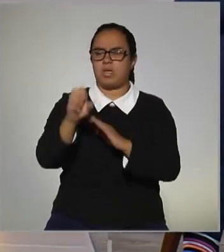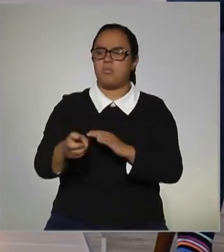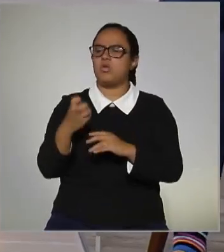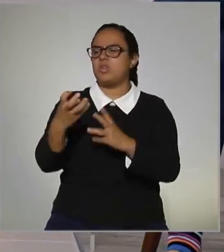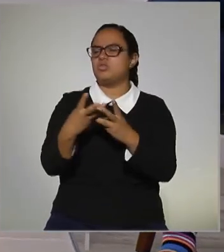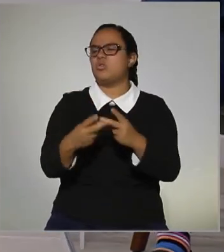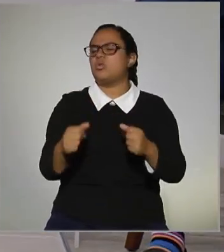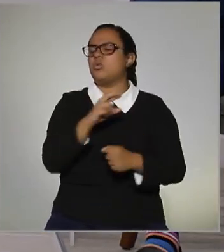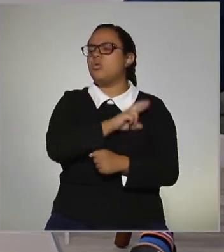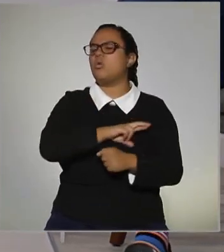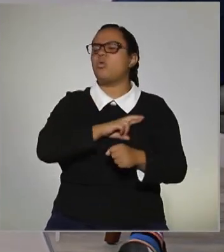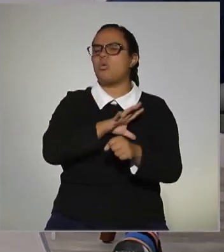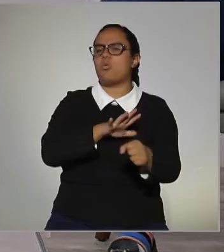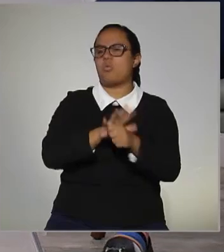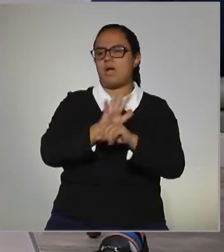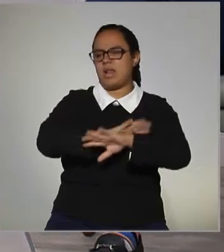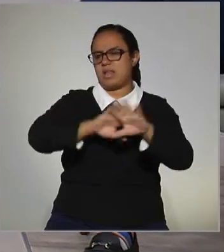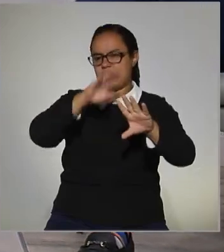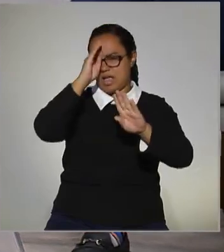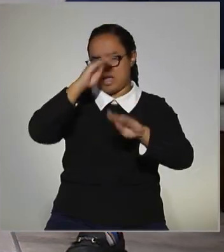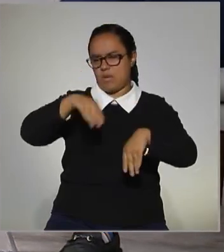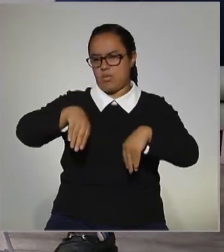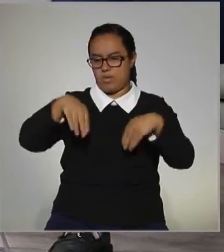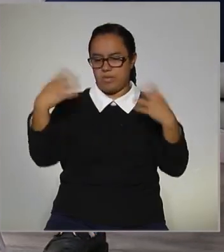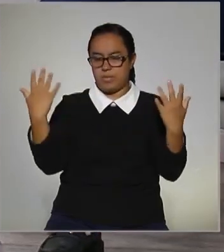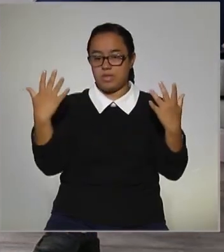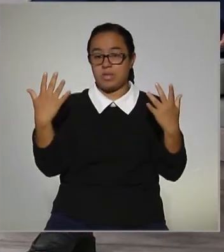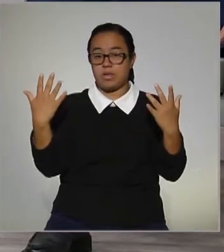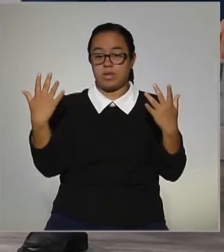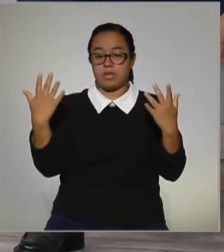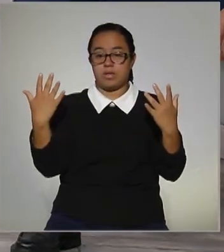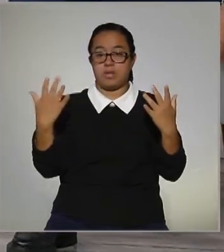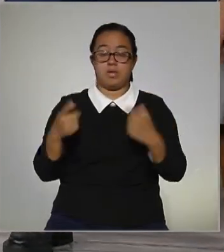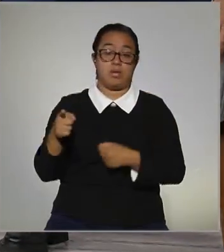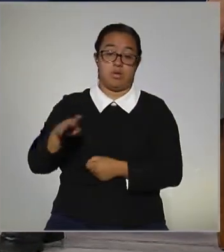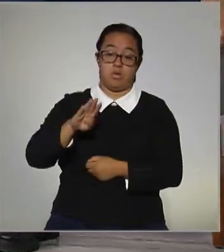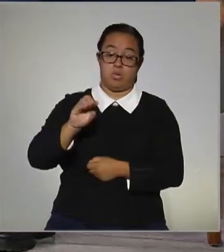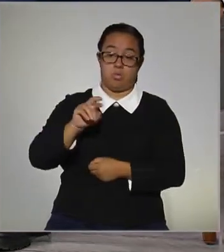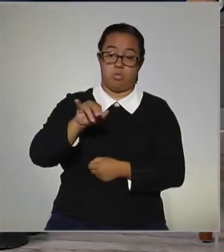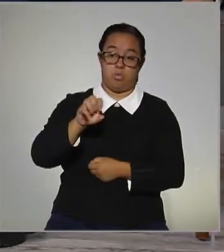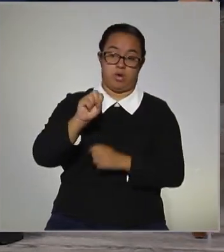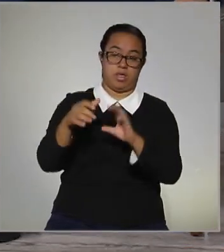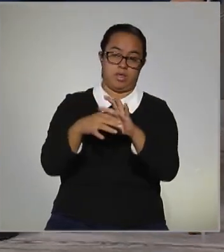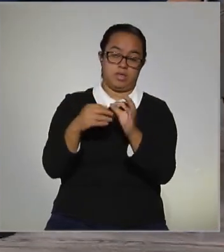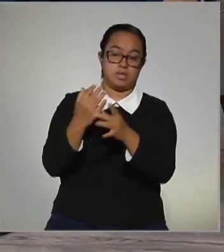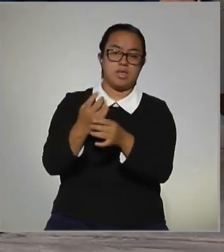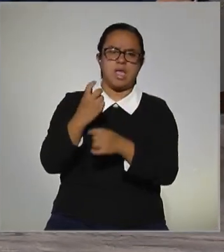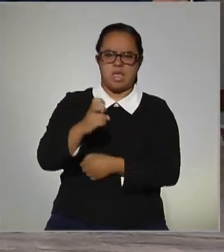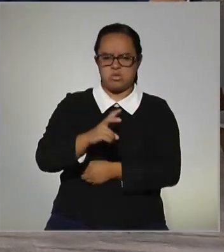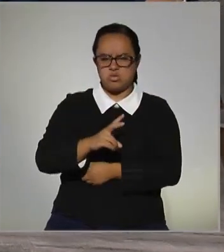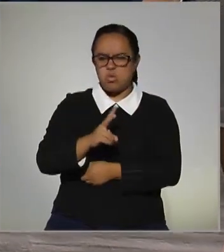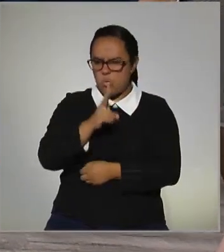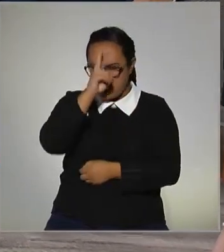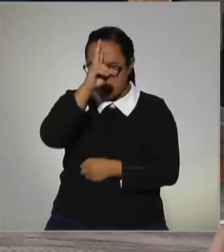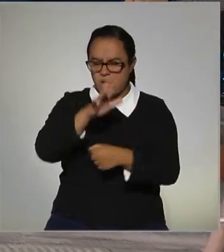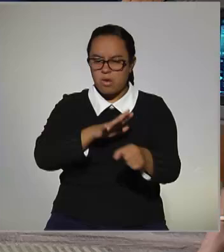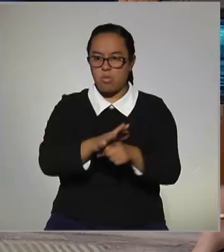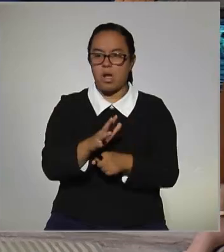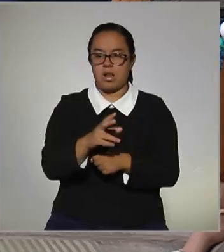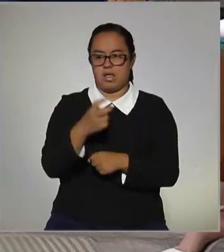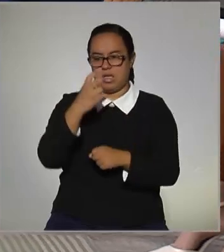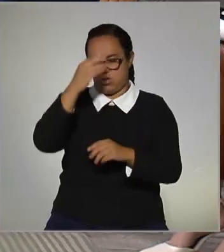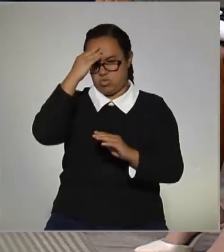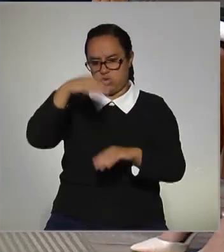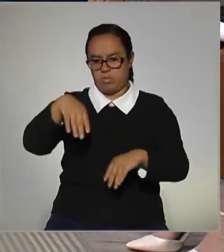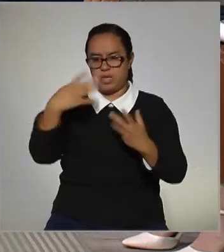solución al resentimiento sería olvidar. Borges decía, ¿no? La única venganza, ¿no? El olvido es la única venganza, el único perdón, ¿no?